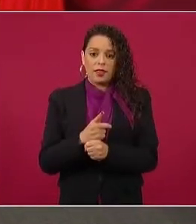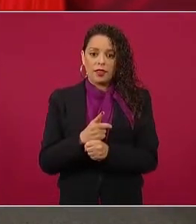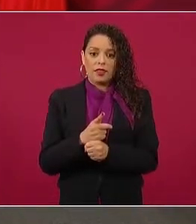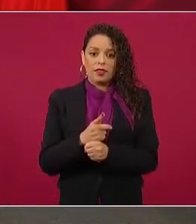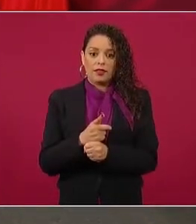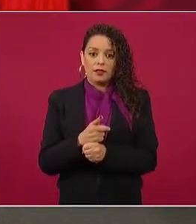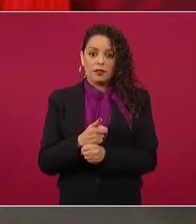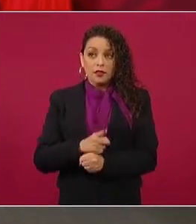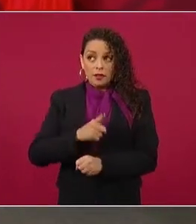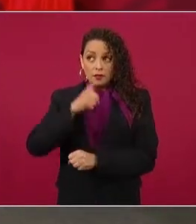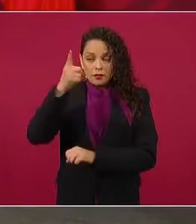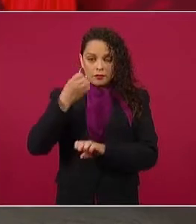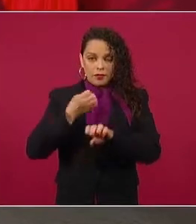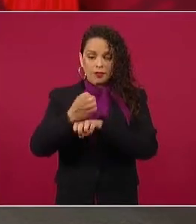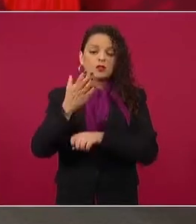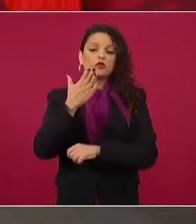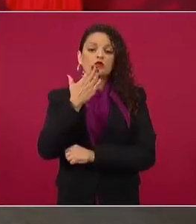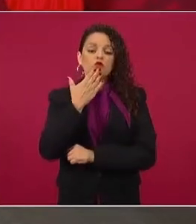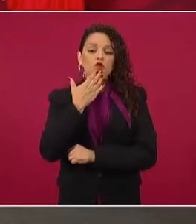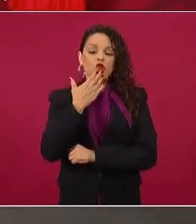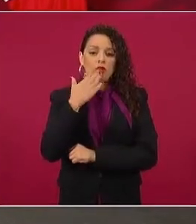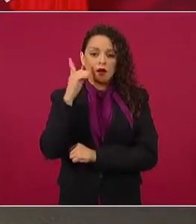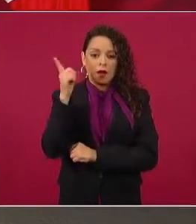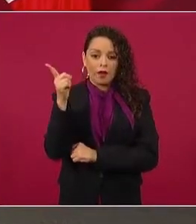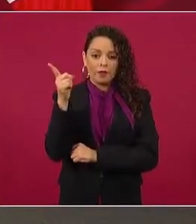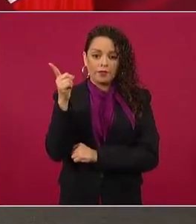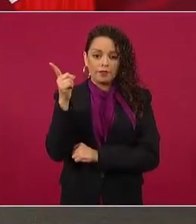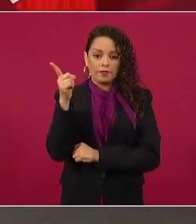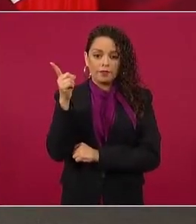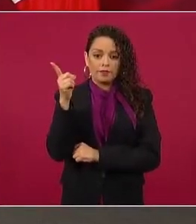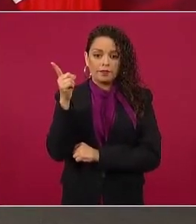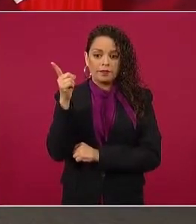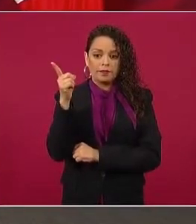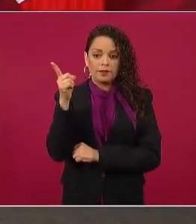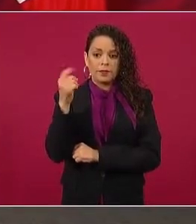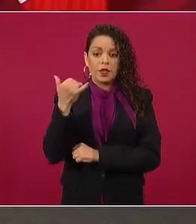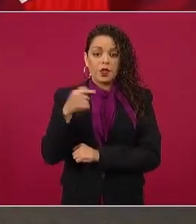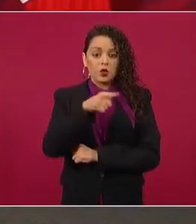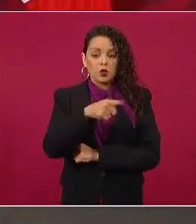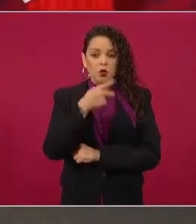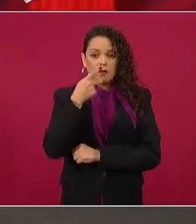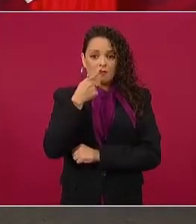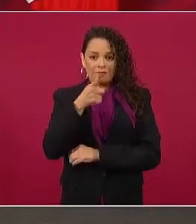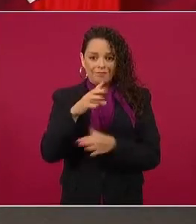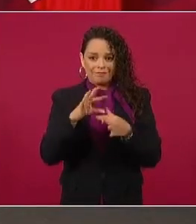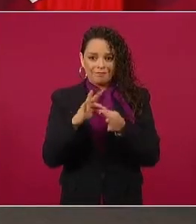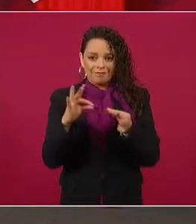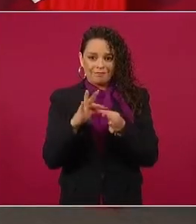para Sonora. Y esto que estás dando a conocer